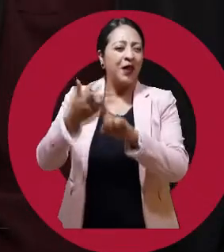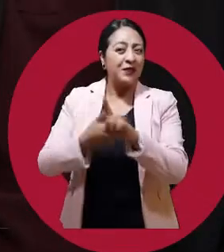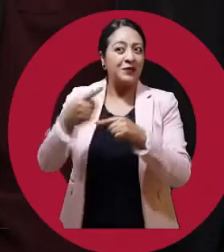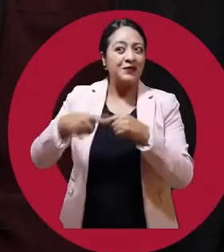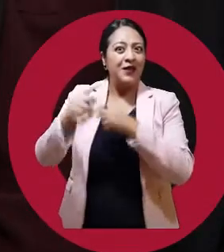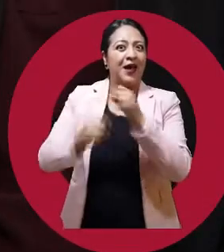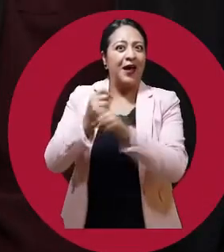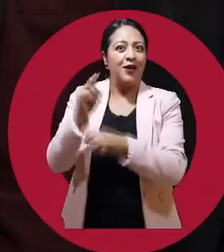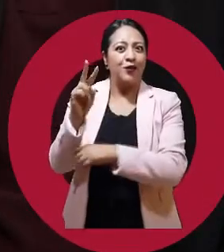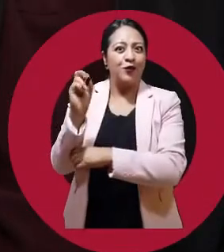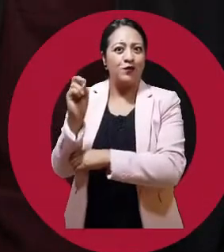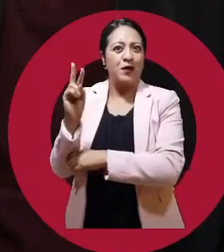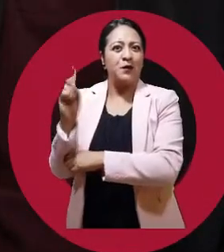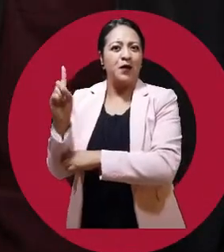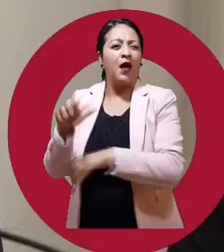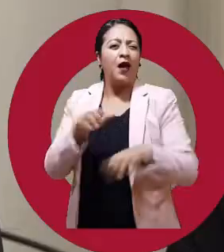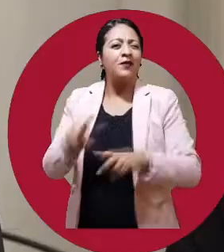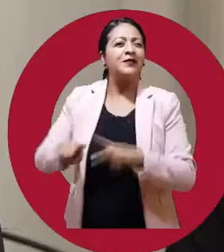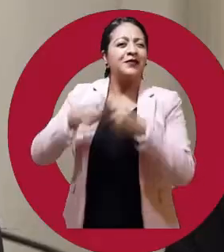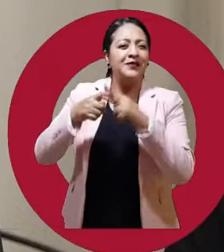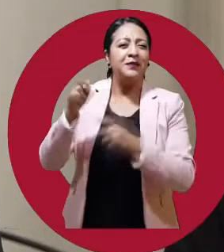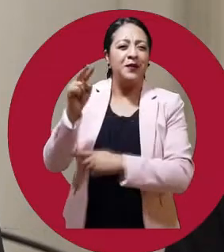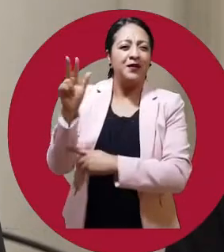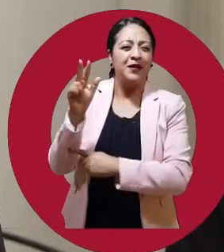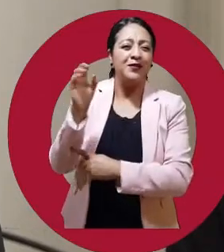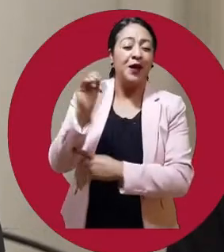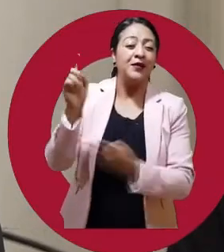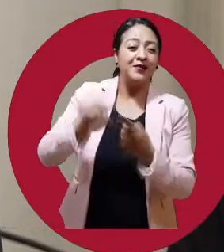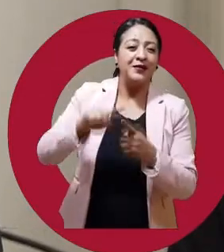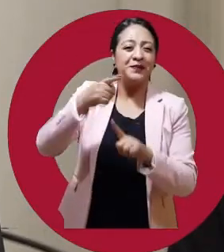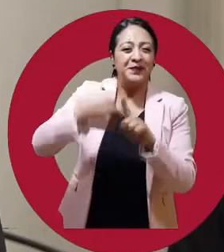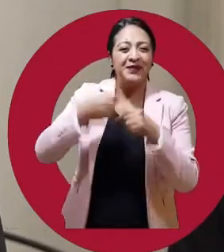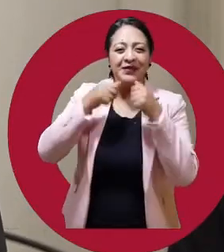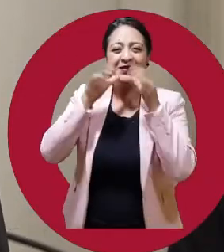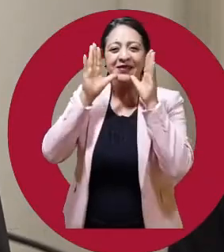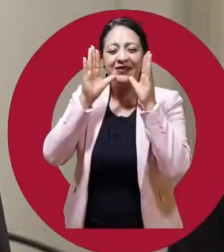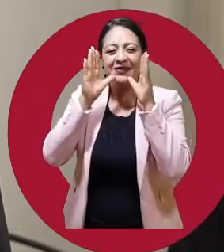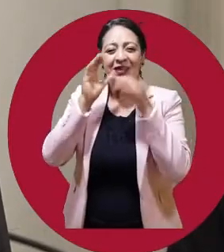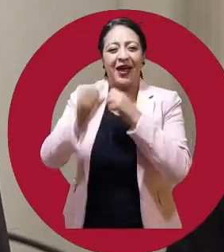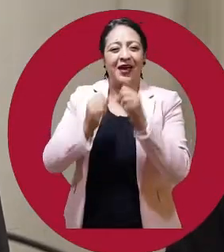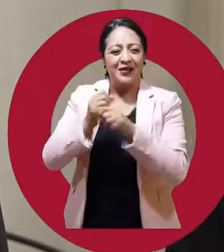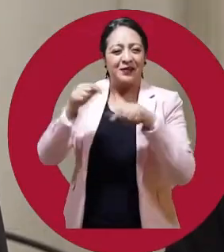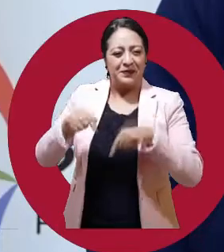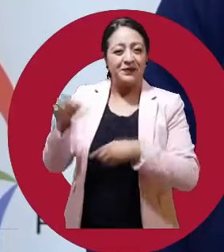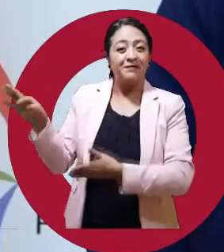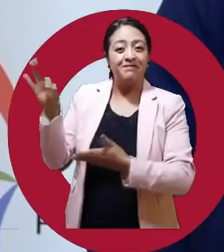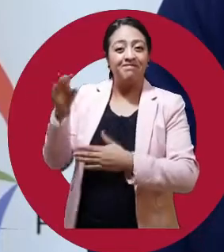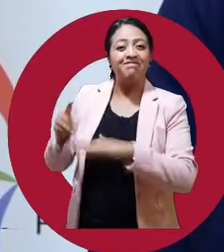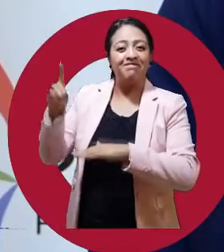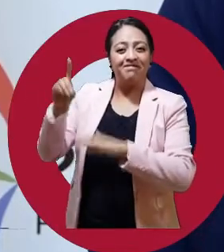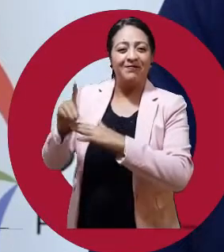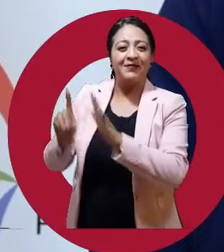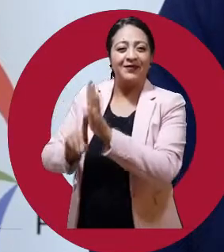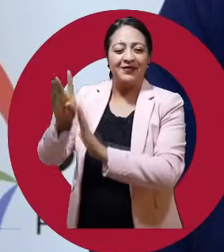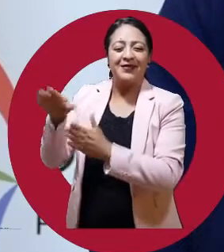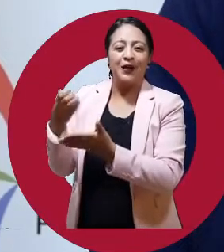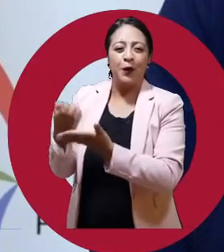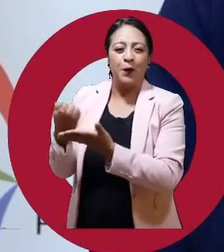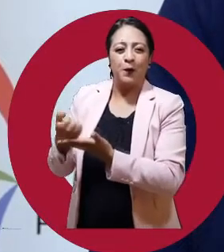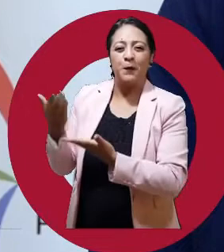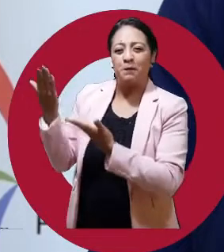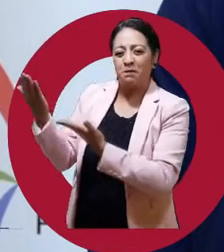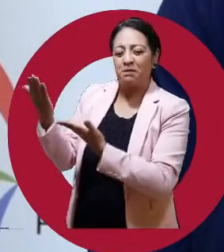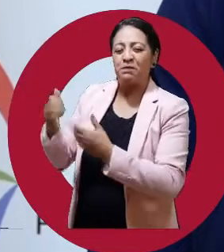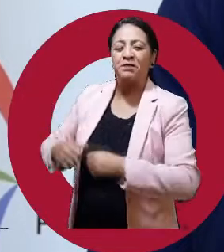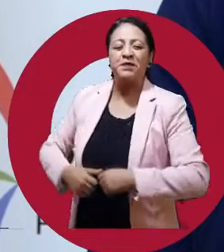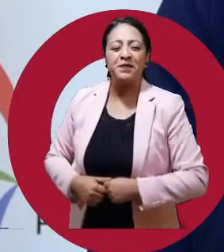año 2021. Estas actividades se desarrollarán del 23 de octubre hasta el mes de diciembre del presente año. Marcelo Lema, Director de Desarrollo